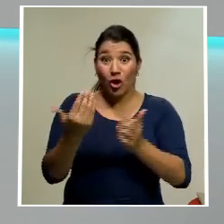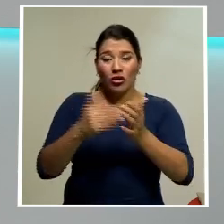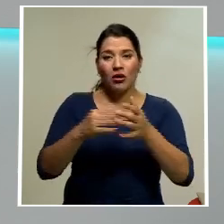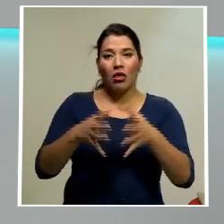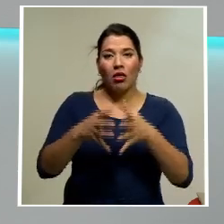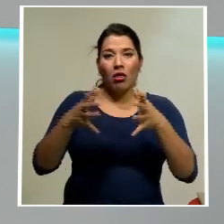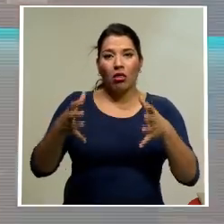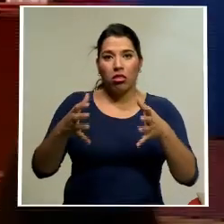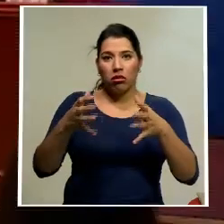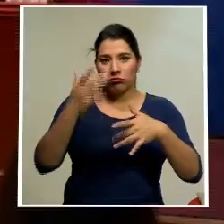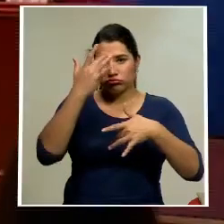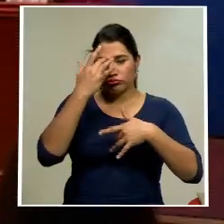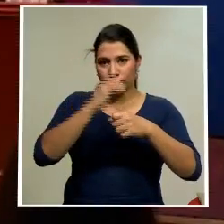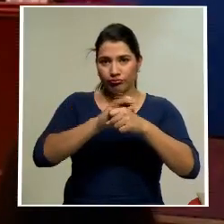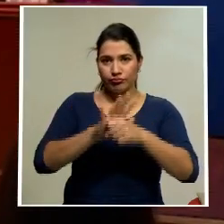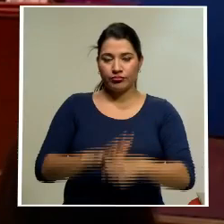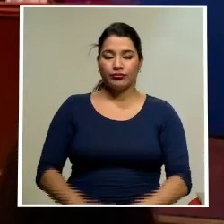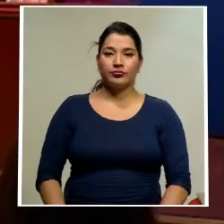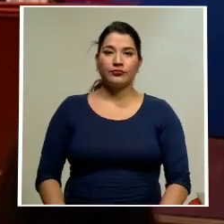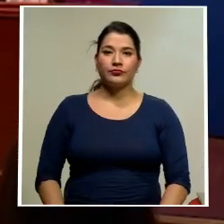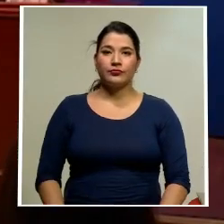COVID-19.